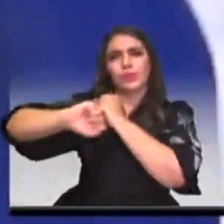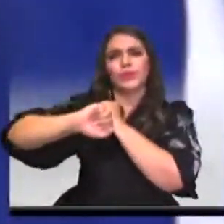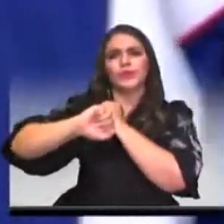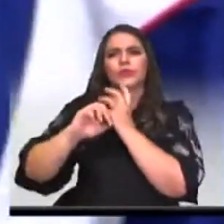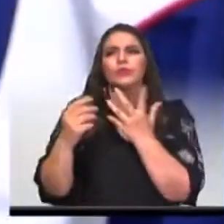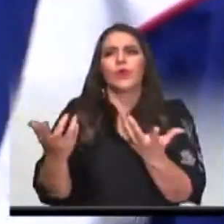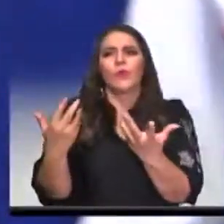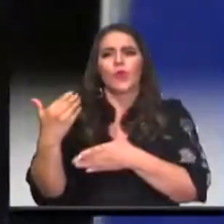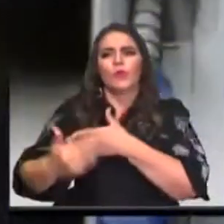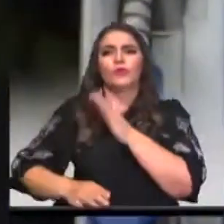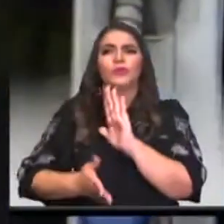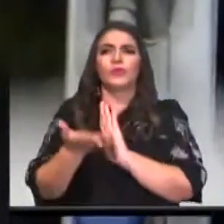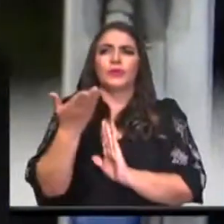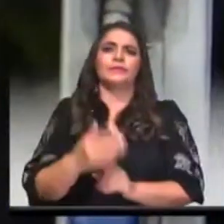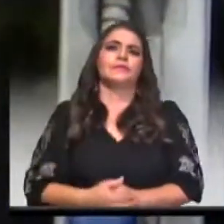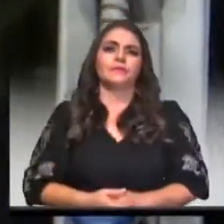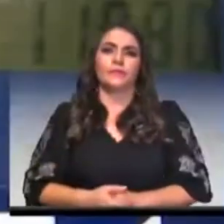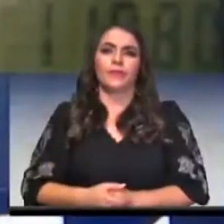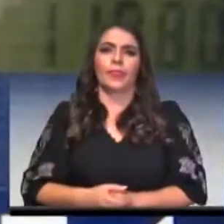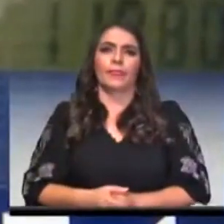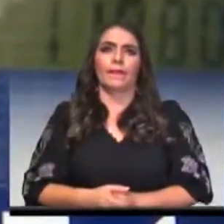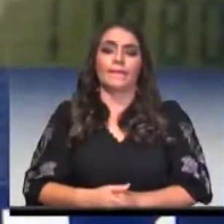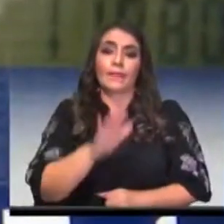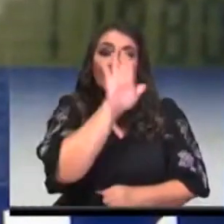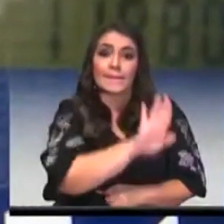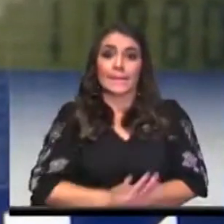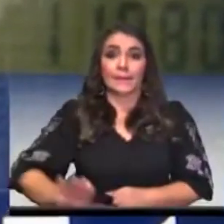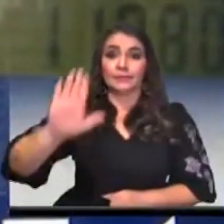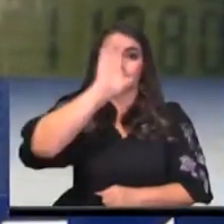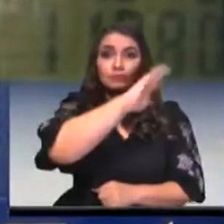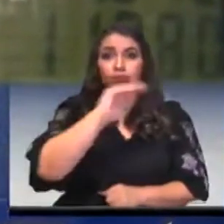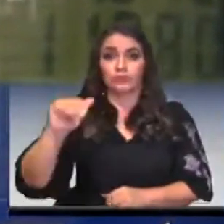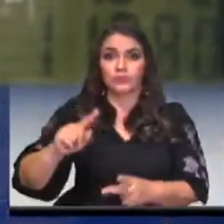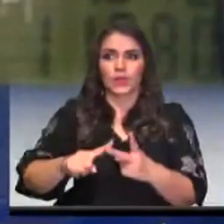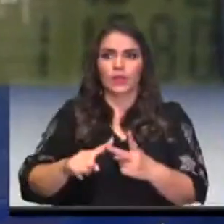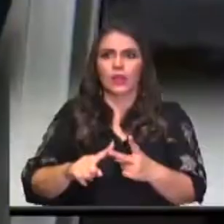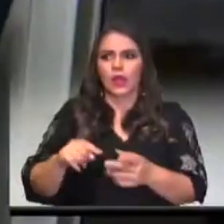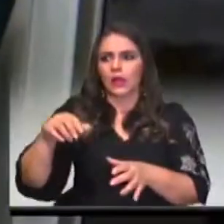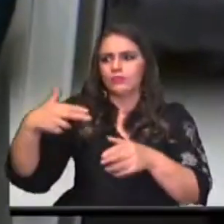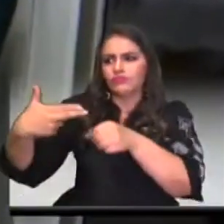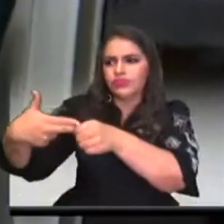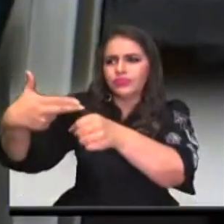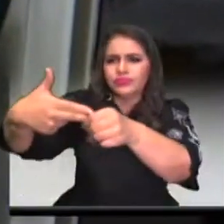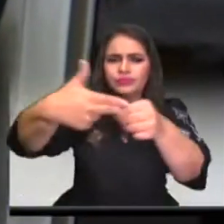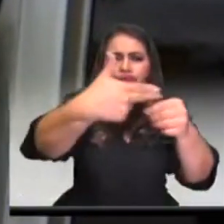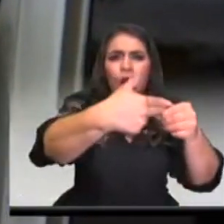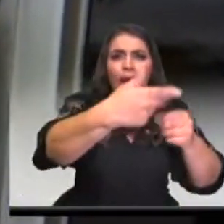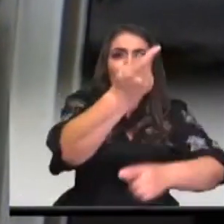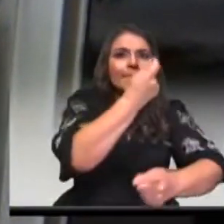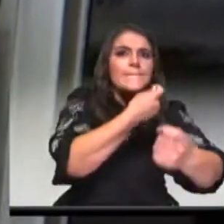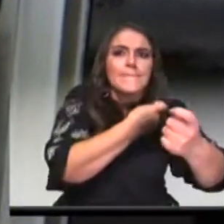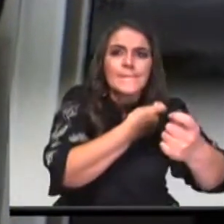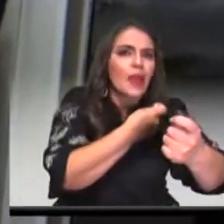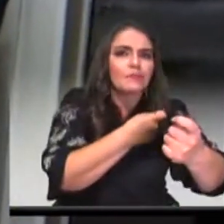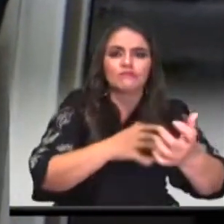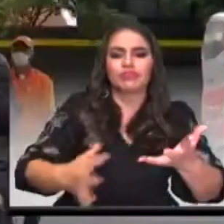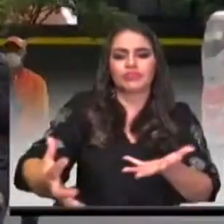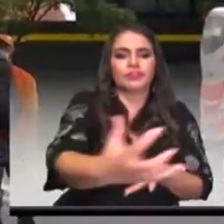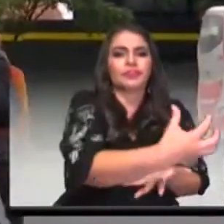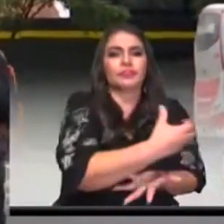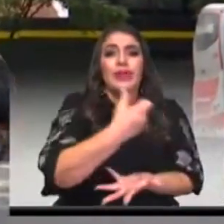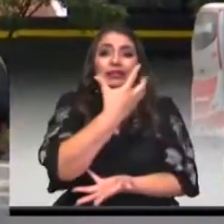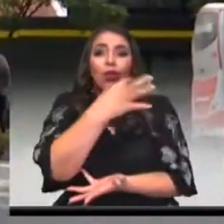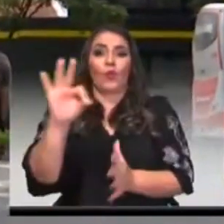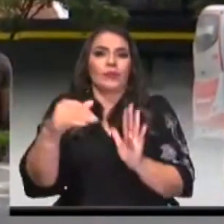la cuarentena, las estaciones de gasolina en el departamento dejaron de vender unos 50 millones de galones de combustible, lo que significa una reducción